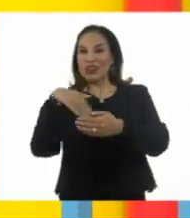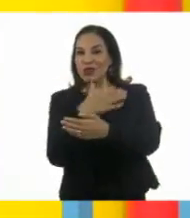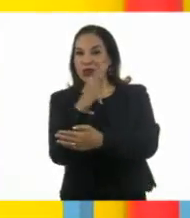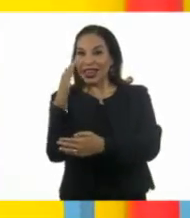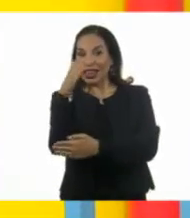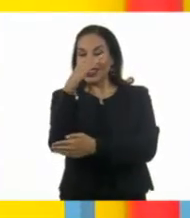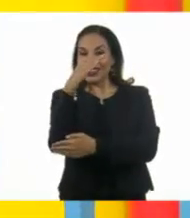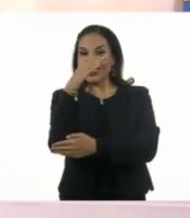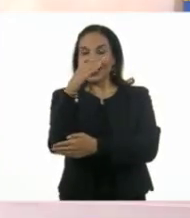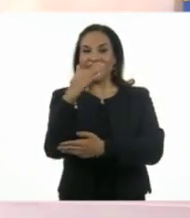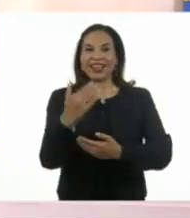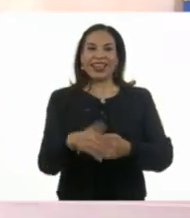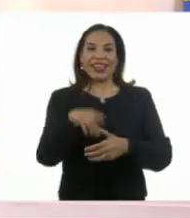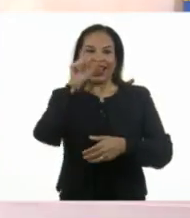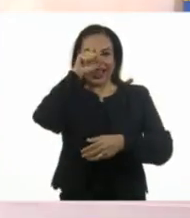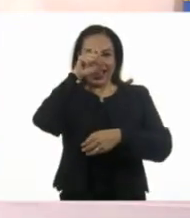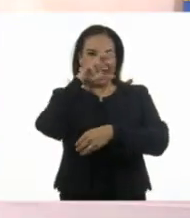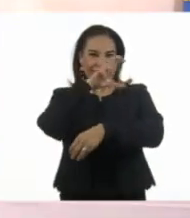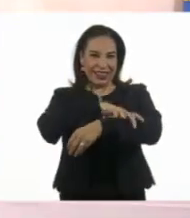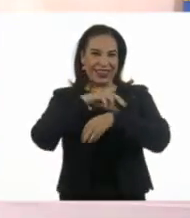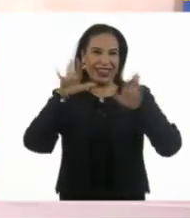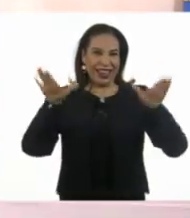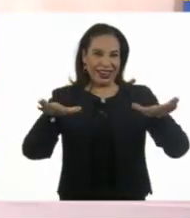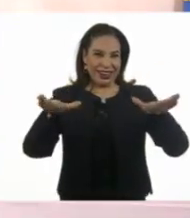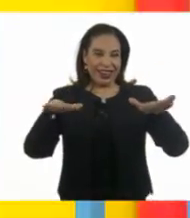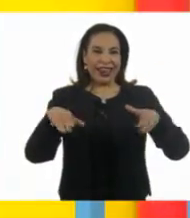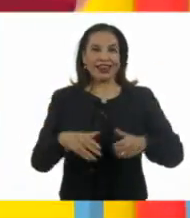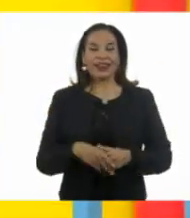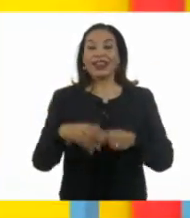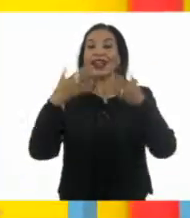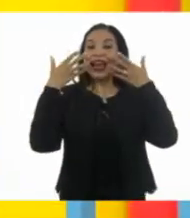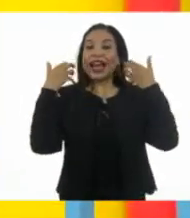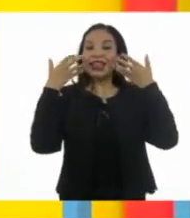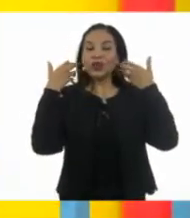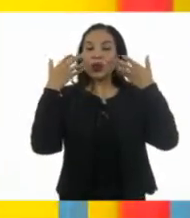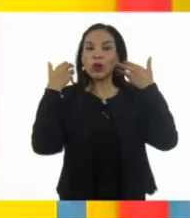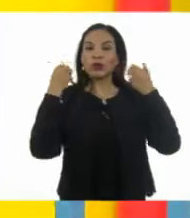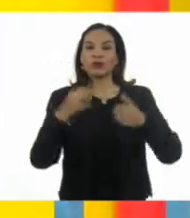serpiente, águila real, gato,